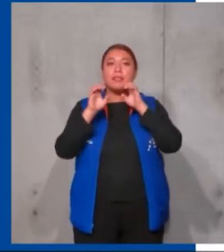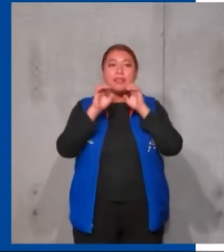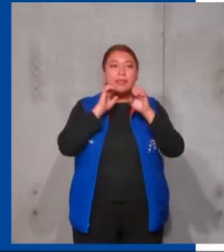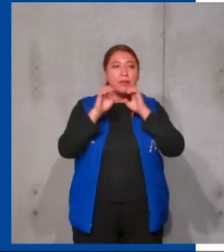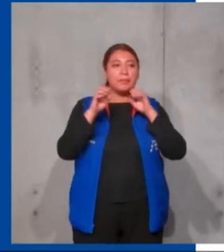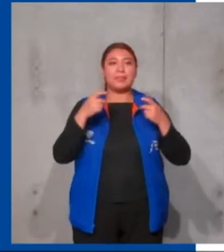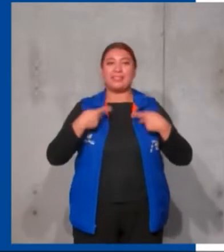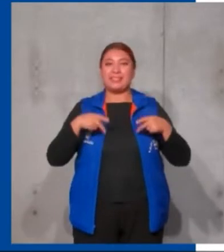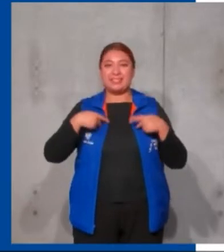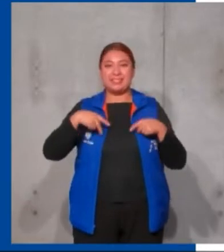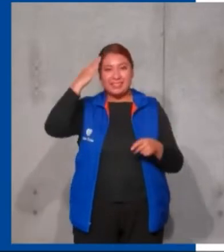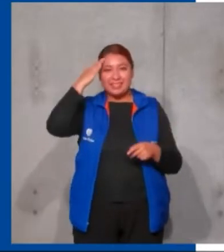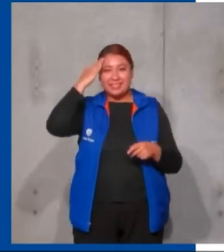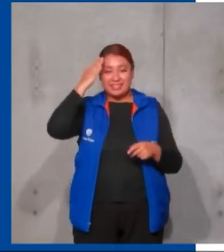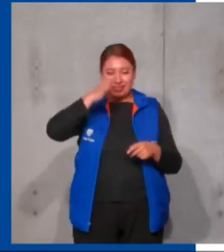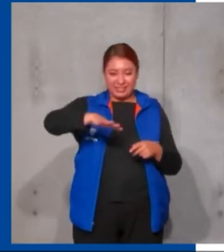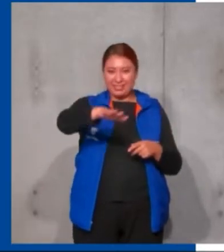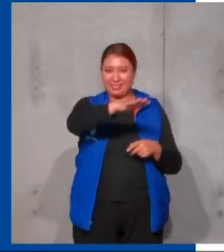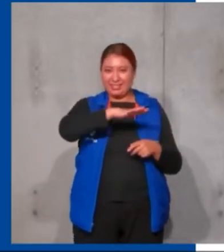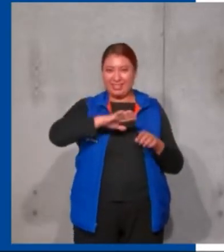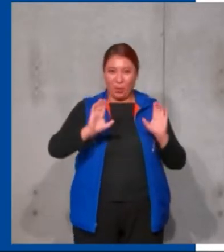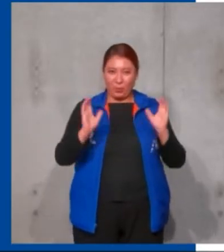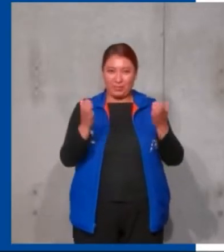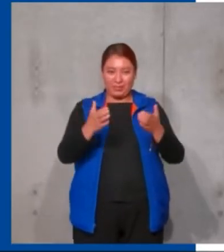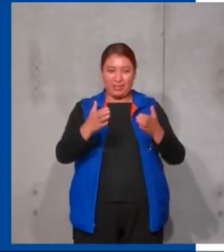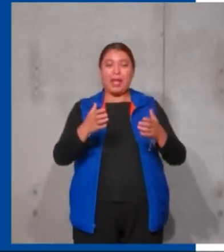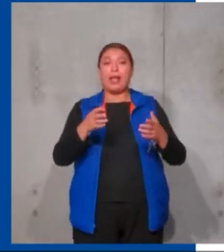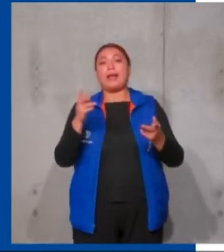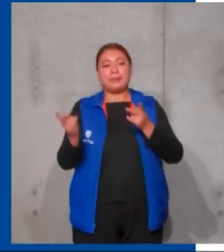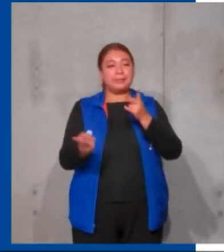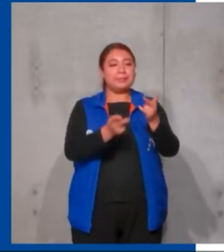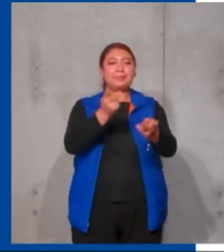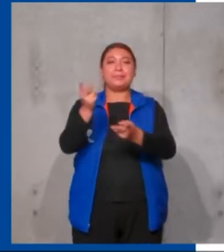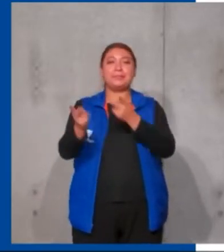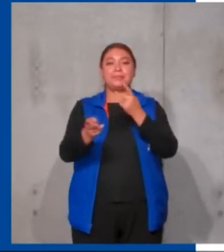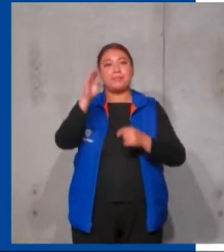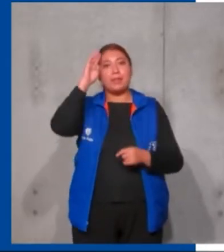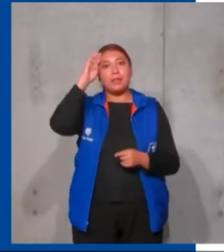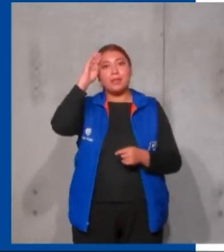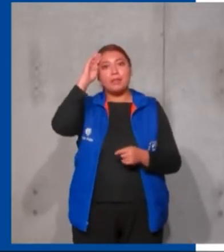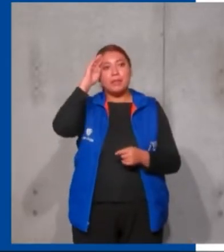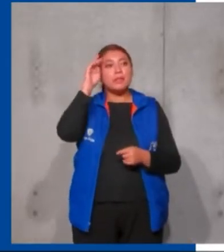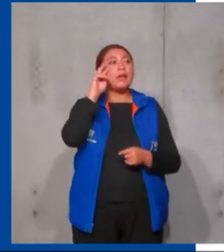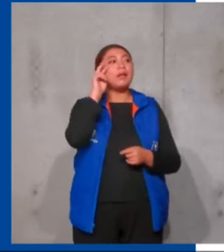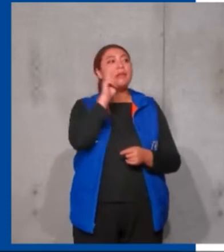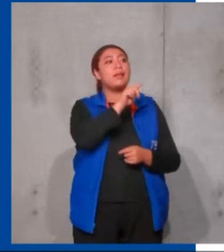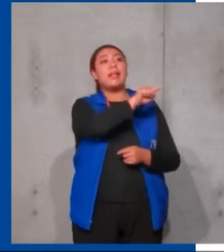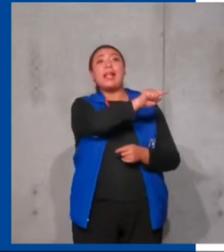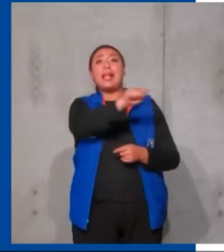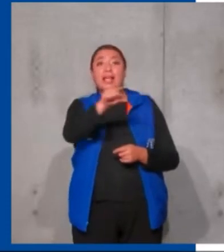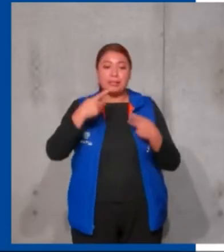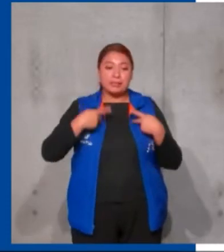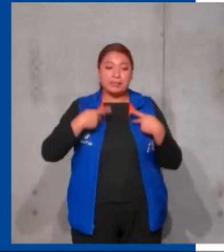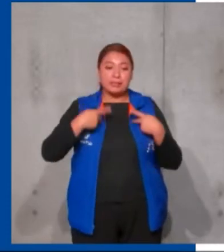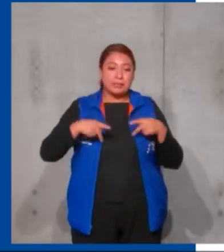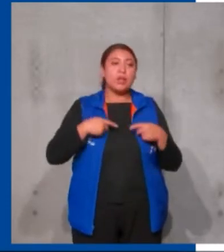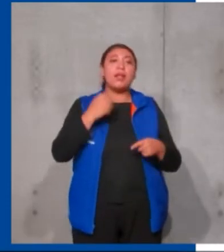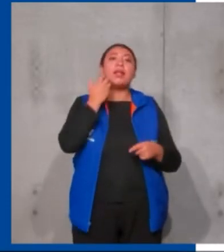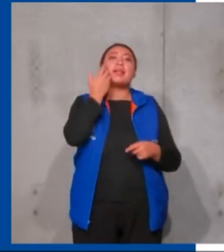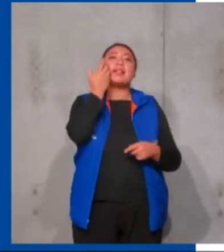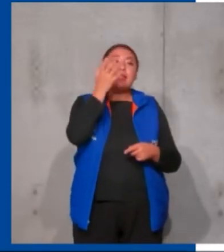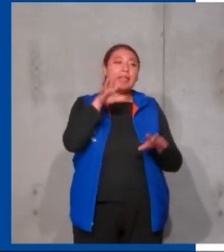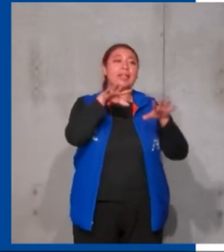los líderes comunitarios para conocer esas necesidades y las expectativas que los grupos de interés tienen hacia